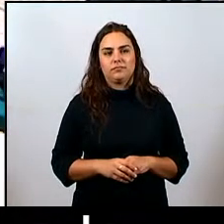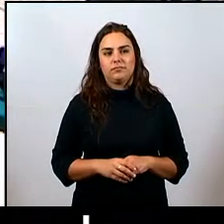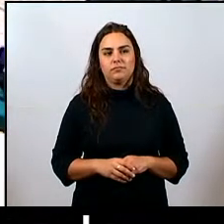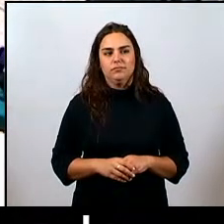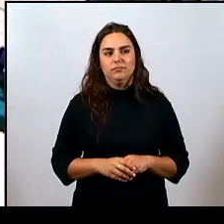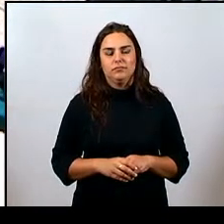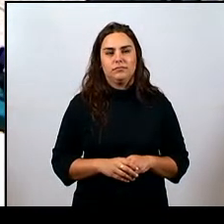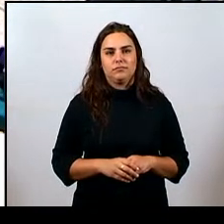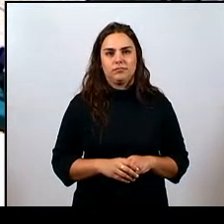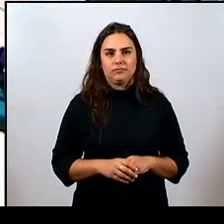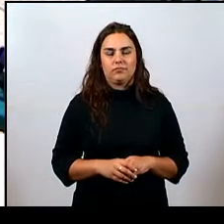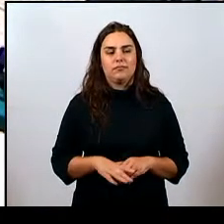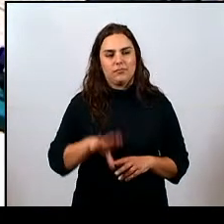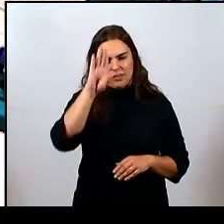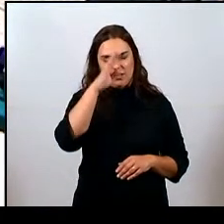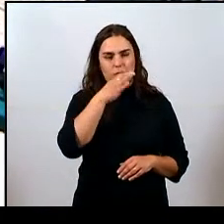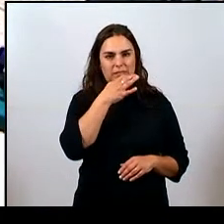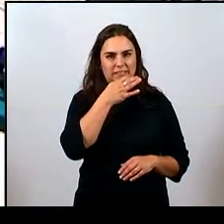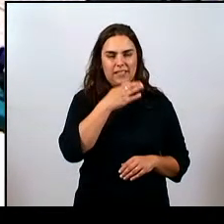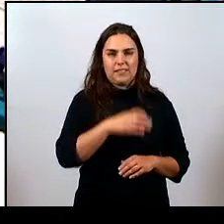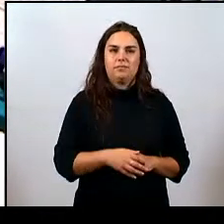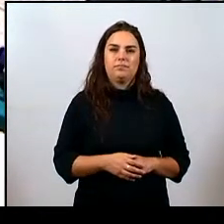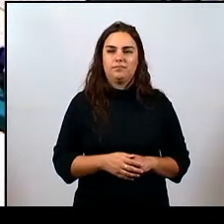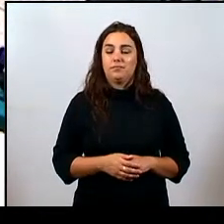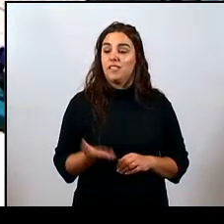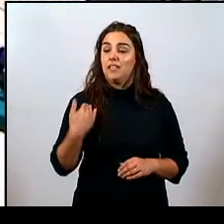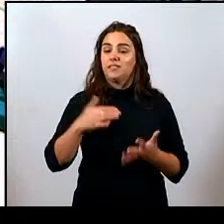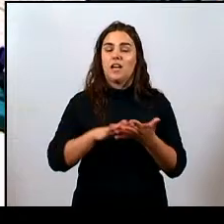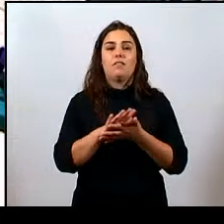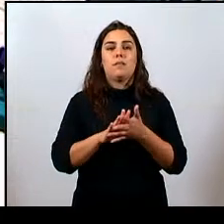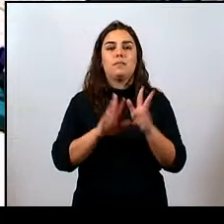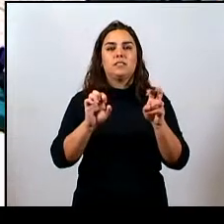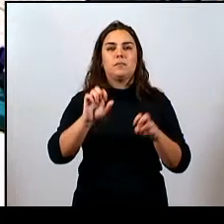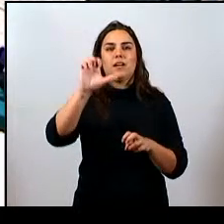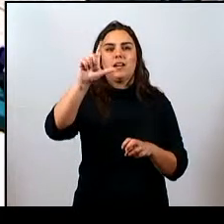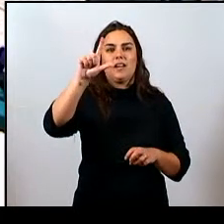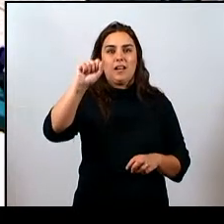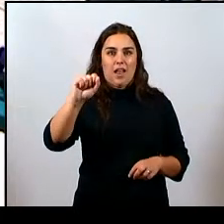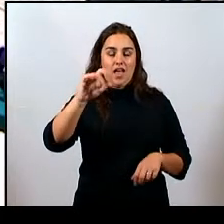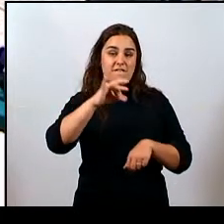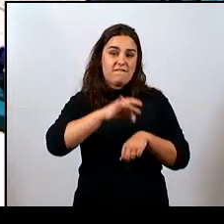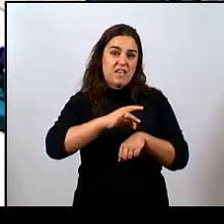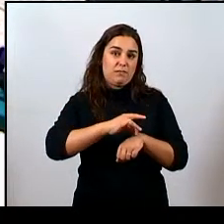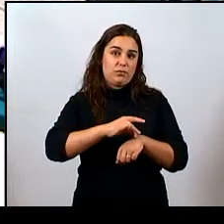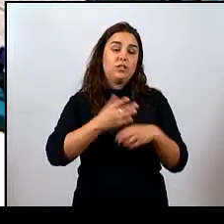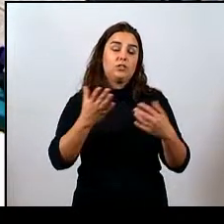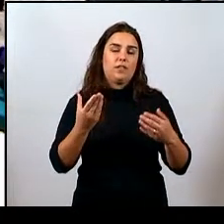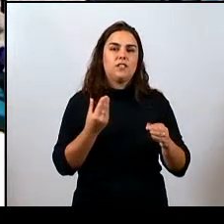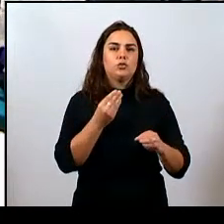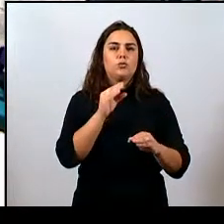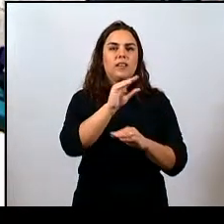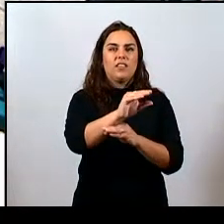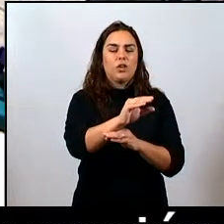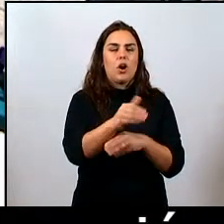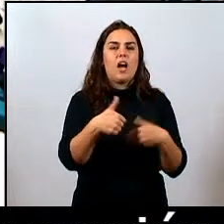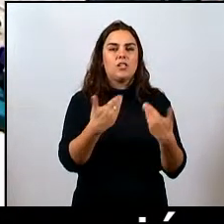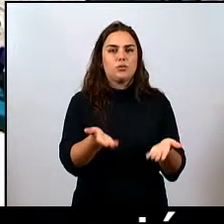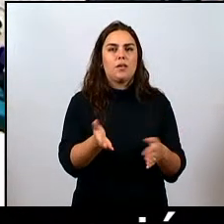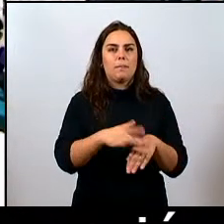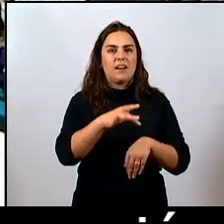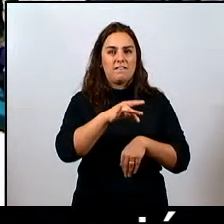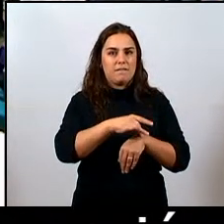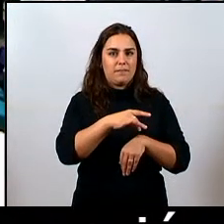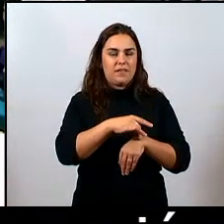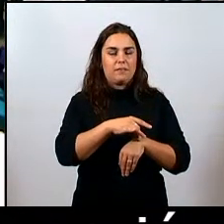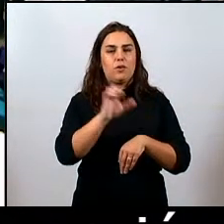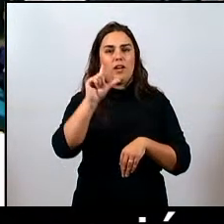Sí, hola, buenas tardes. Han hablado del tema del ELA, de los enfermos de ELA. La subvención de ayudas a enfermos de ELA es una de las